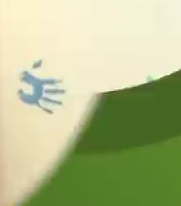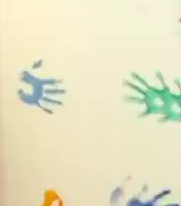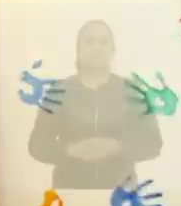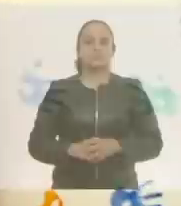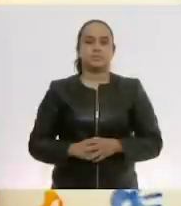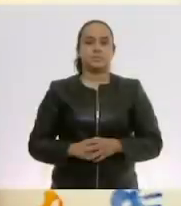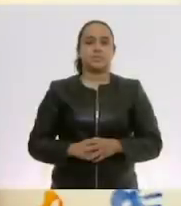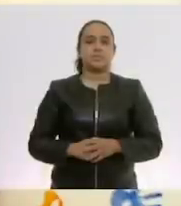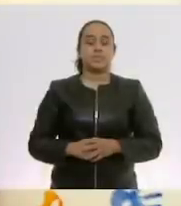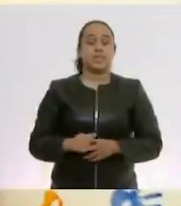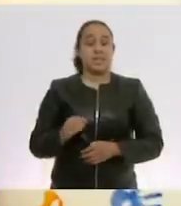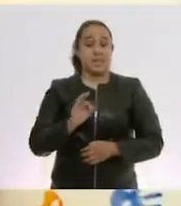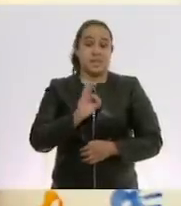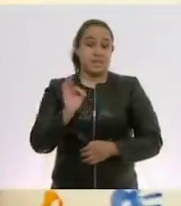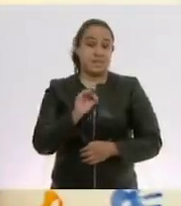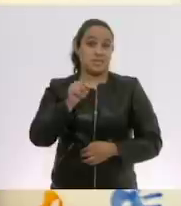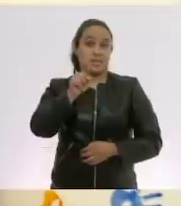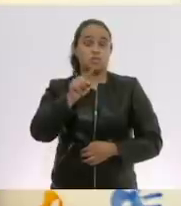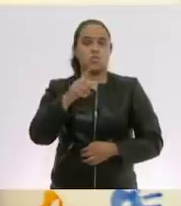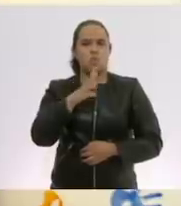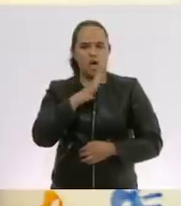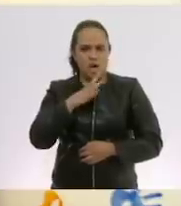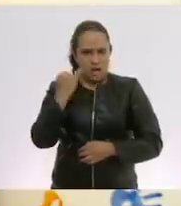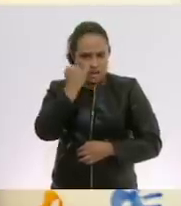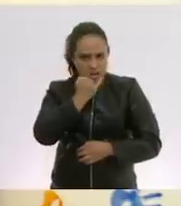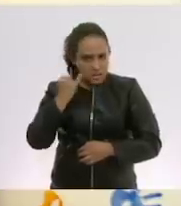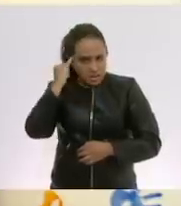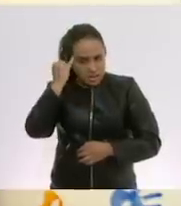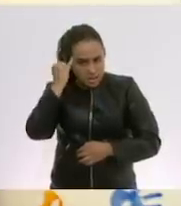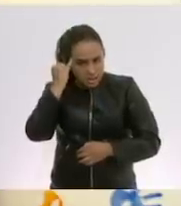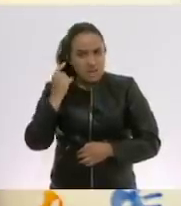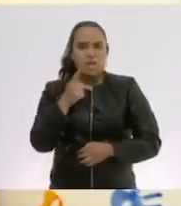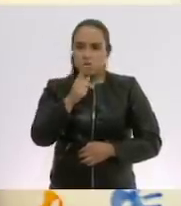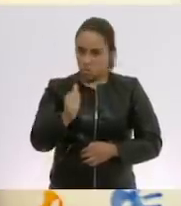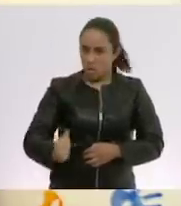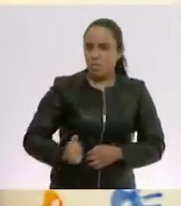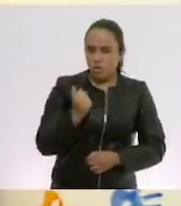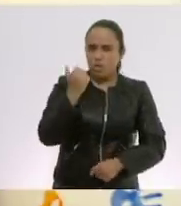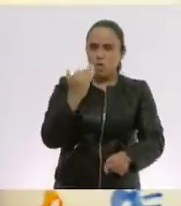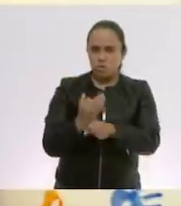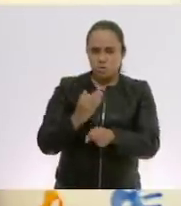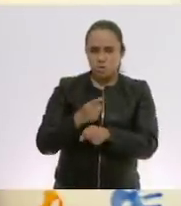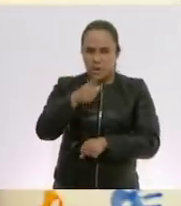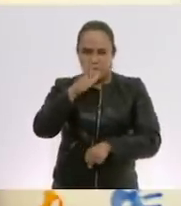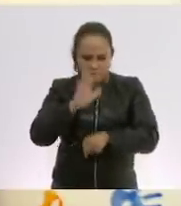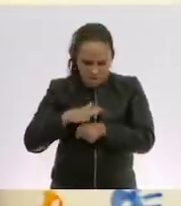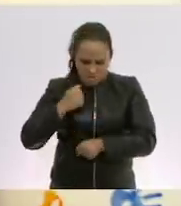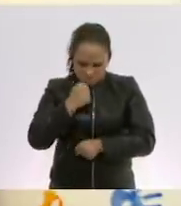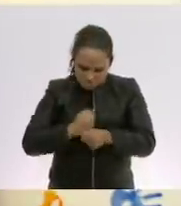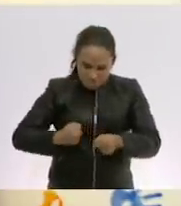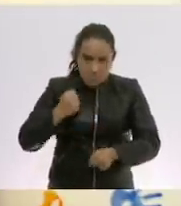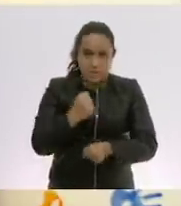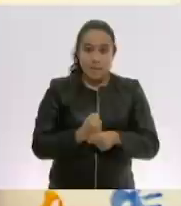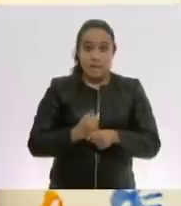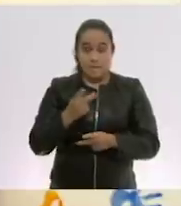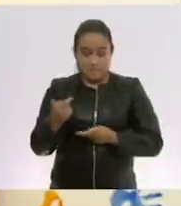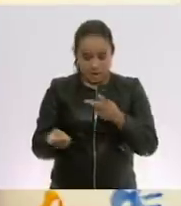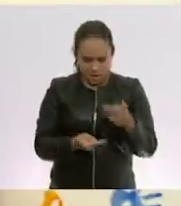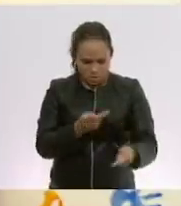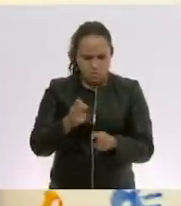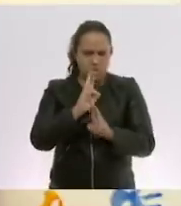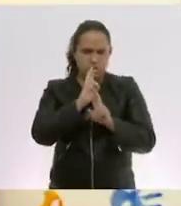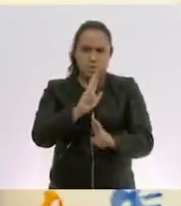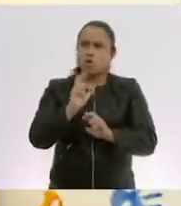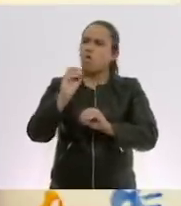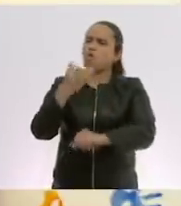Si tienes la fortuna de hablar una lengua indígena, aprovecha este momento para practicarla. Responde a las preguntas o